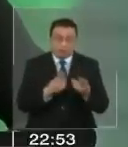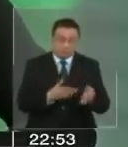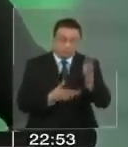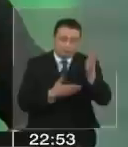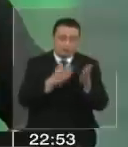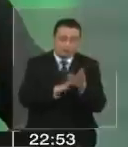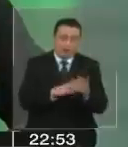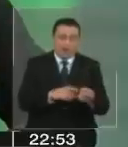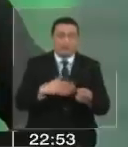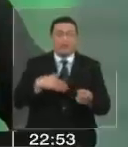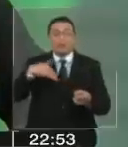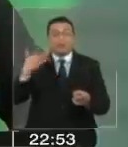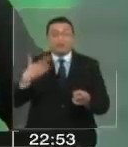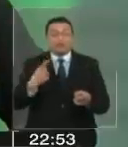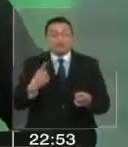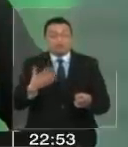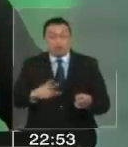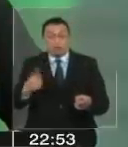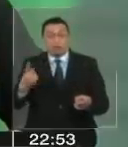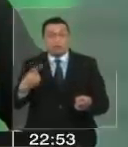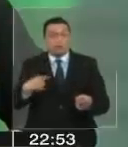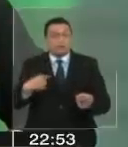él. Dejarlo